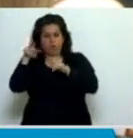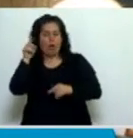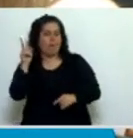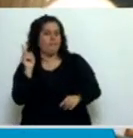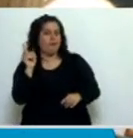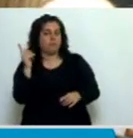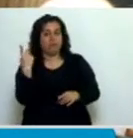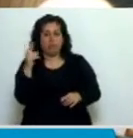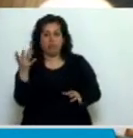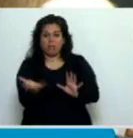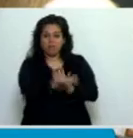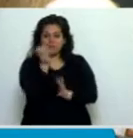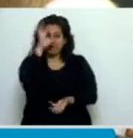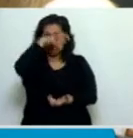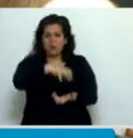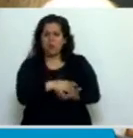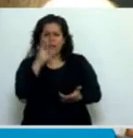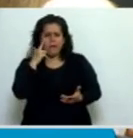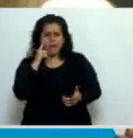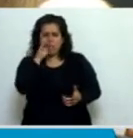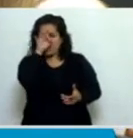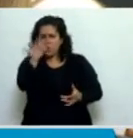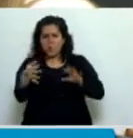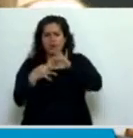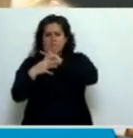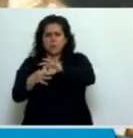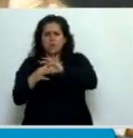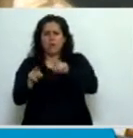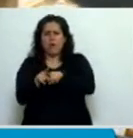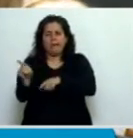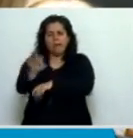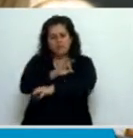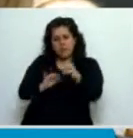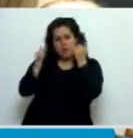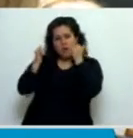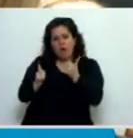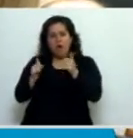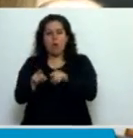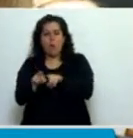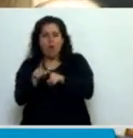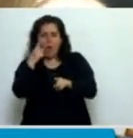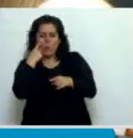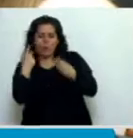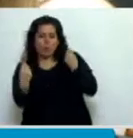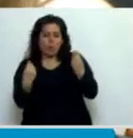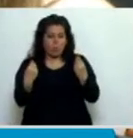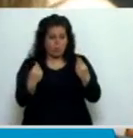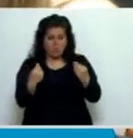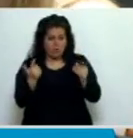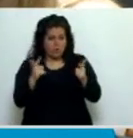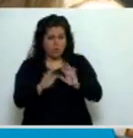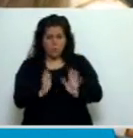su adquisición nunca se vinculó con una definición estratégica, con ninguna estrategia política ni de